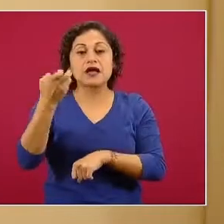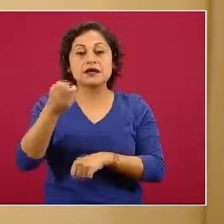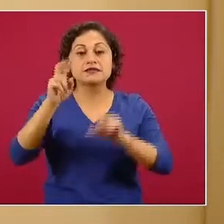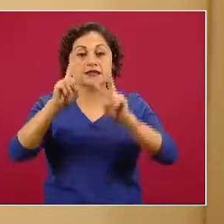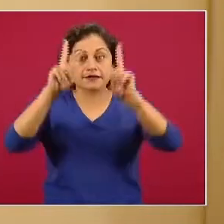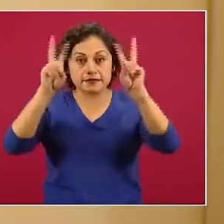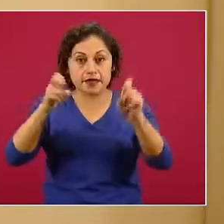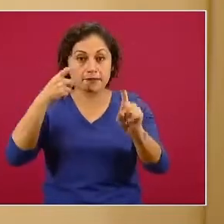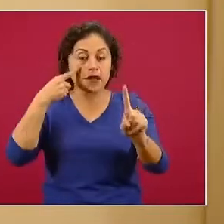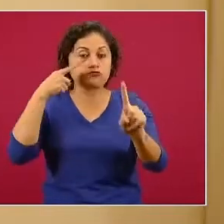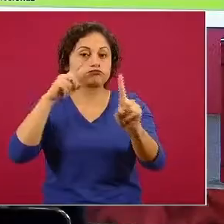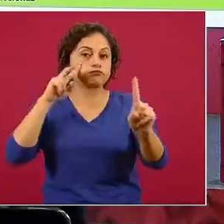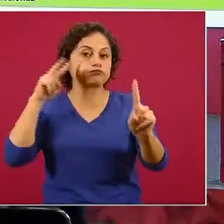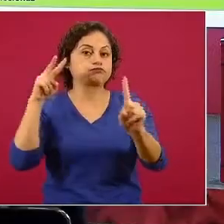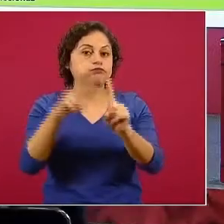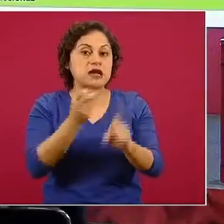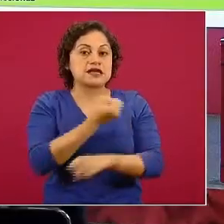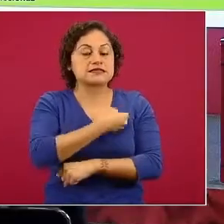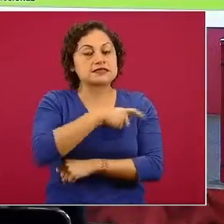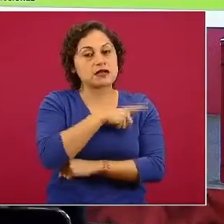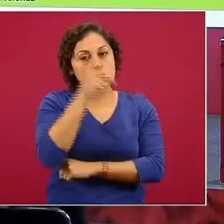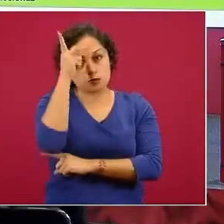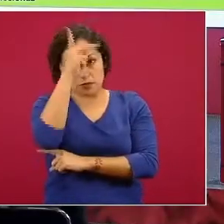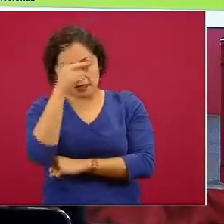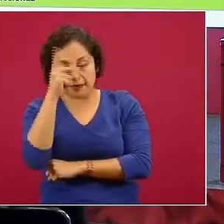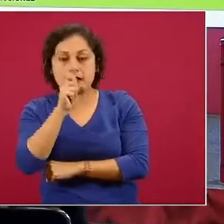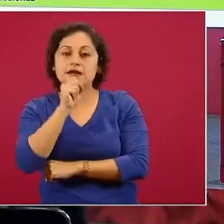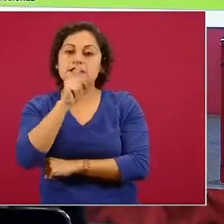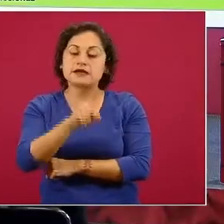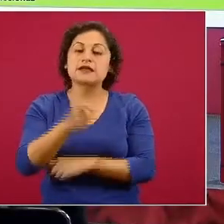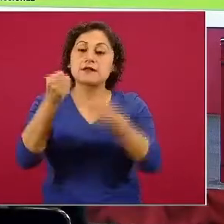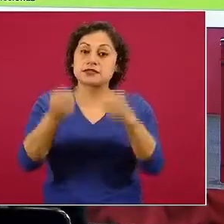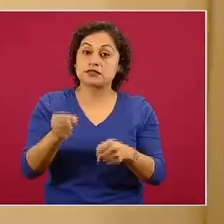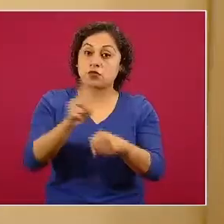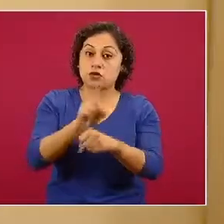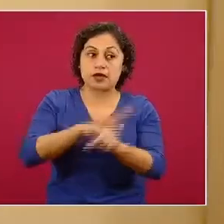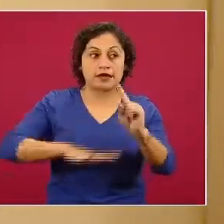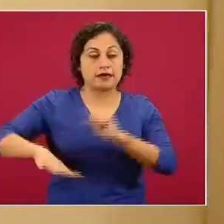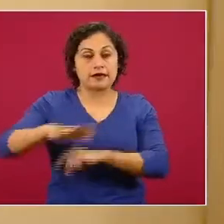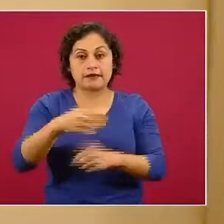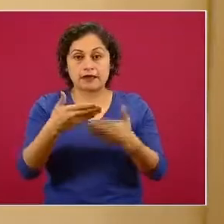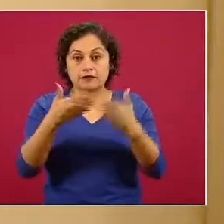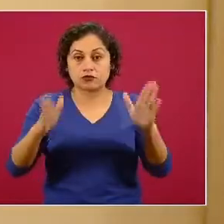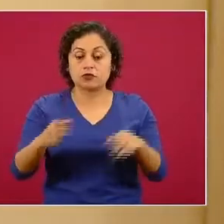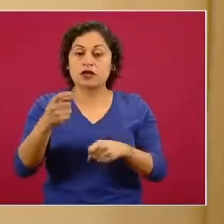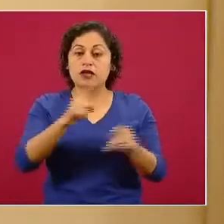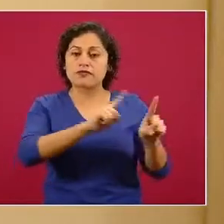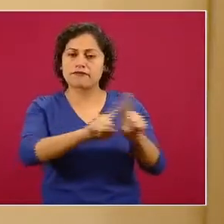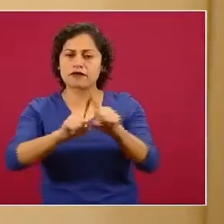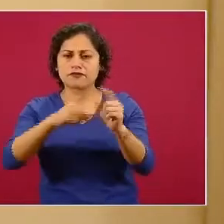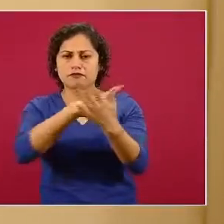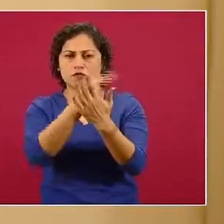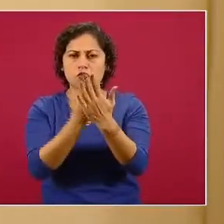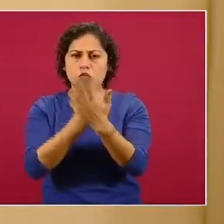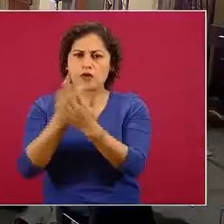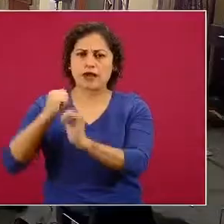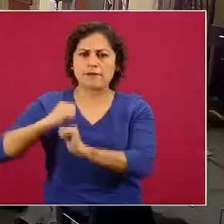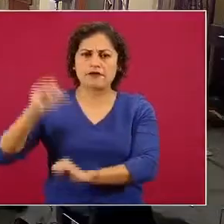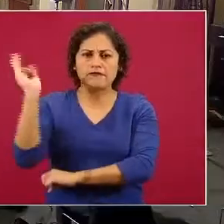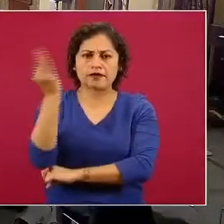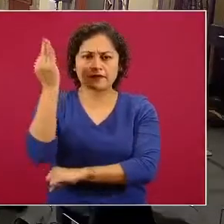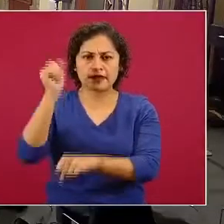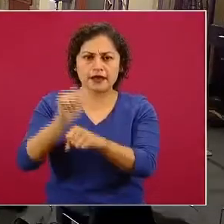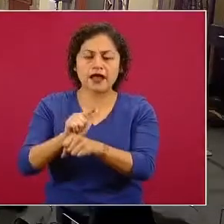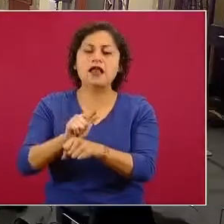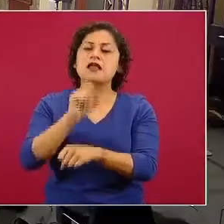mental. Entonces, a partir de la capacitación y de la transformación de todos los programas federales que estamos teniendo y de la articulación